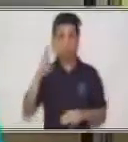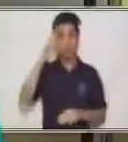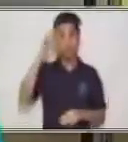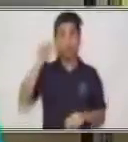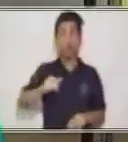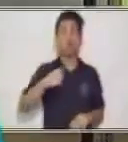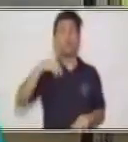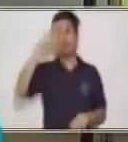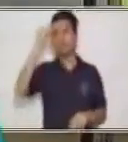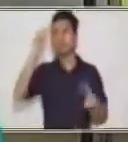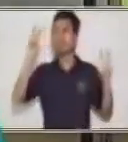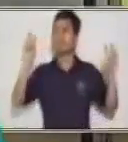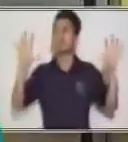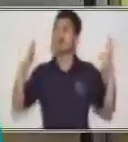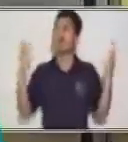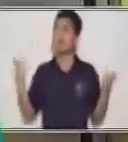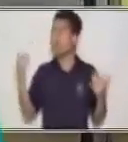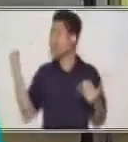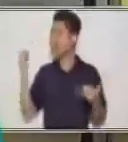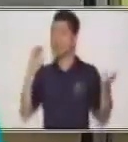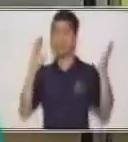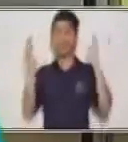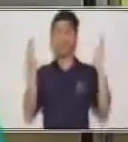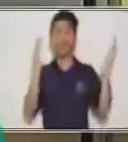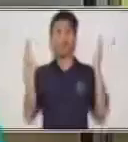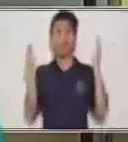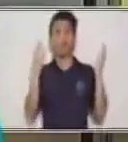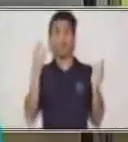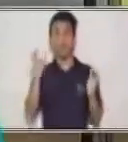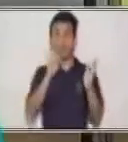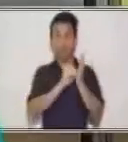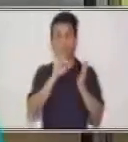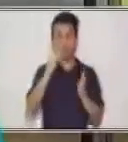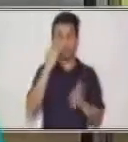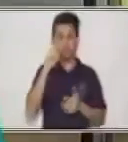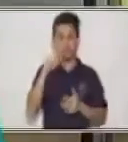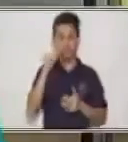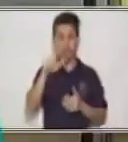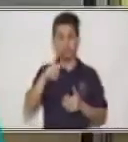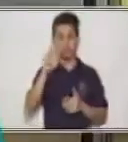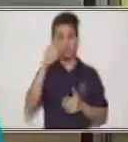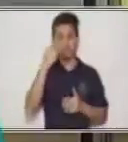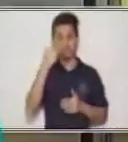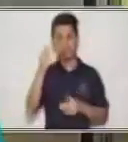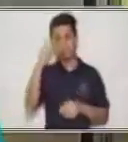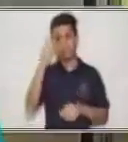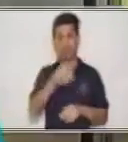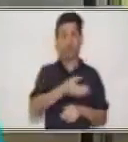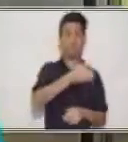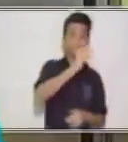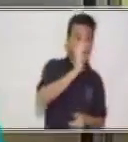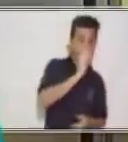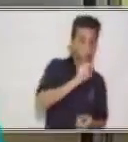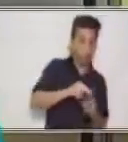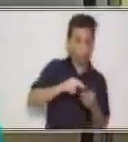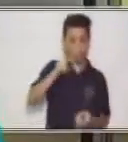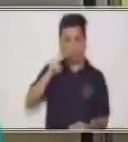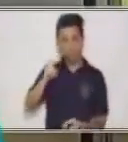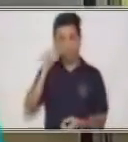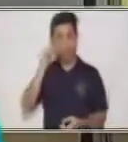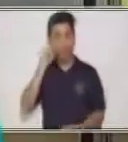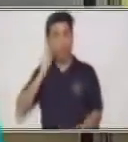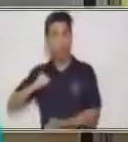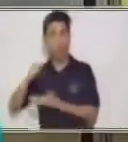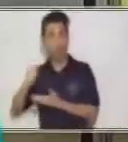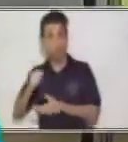la equivalencia entre vaso, botella y galón. Te recordamos lavarte las